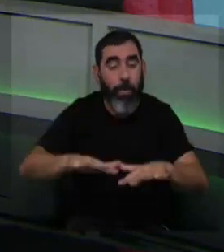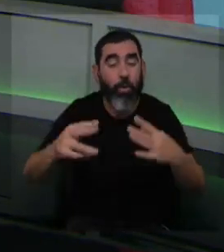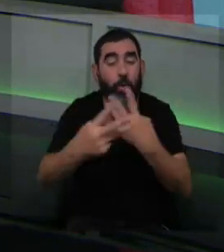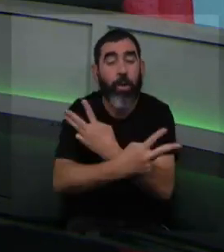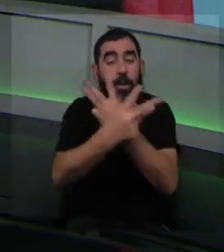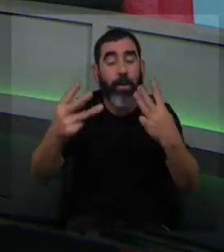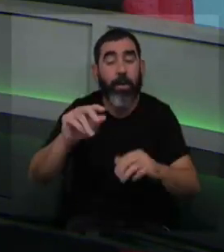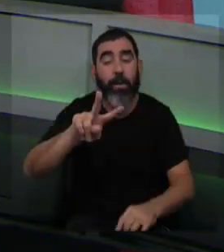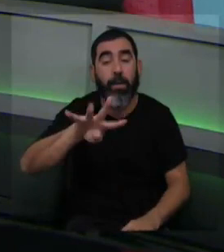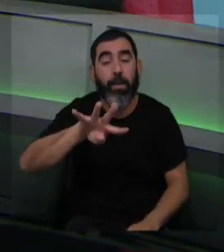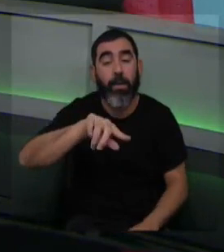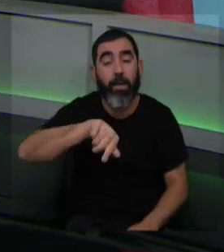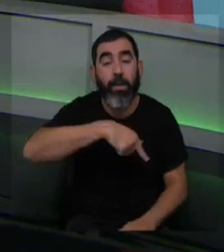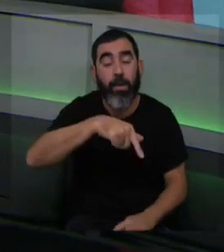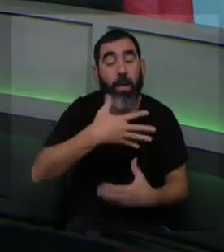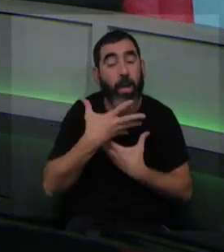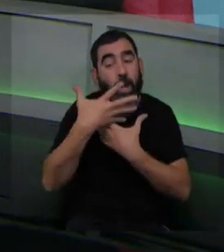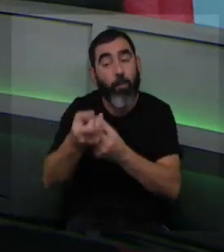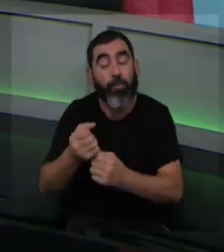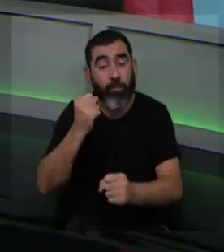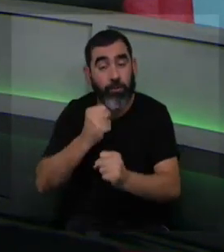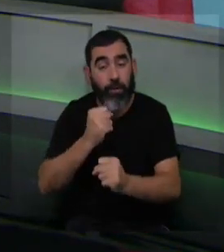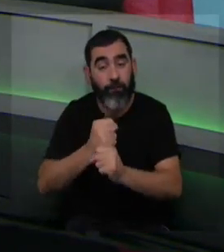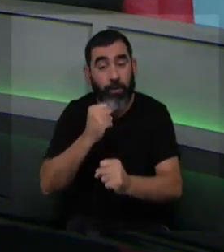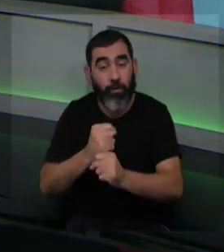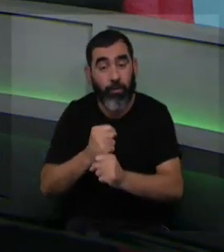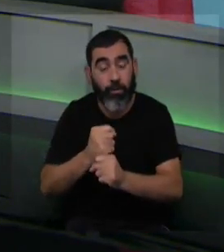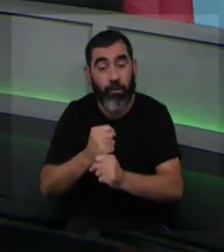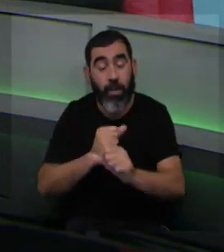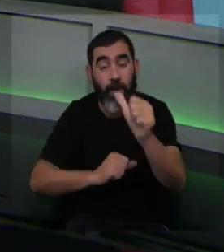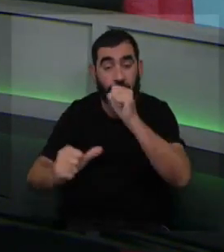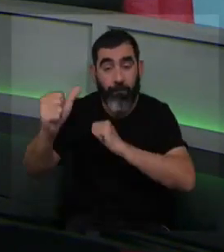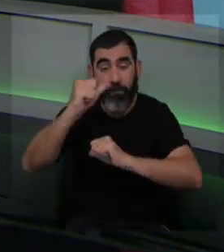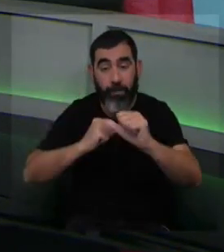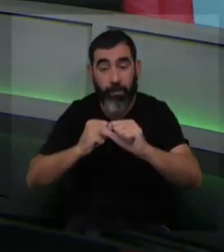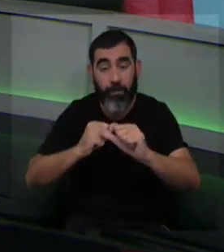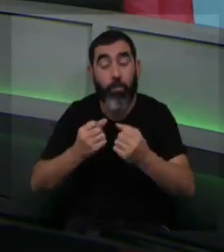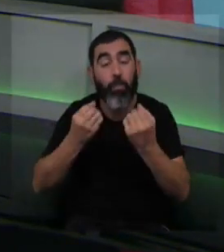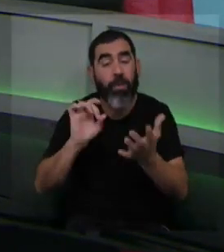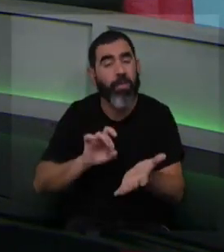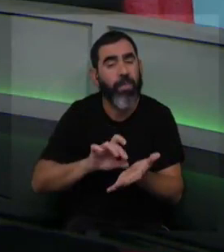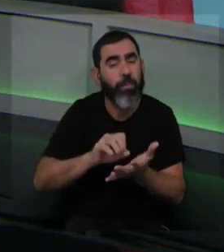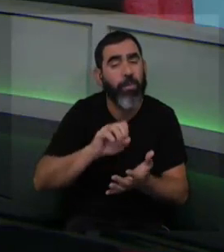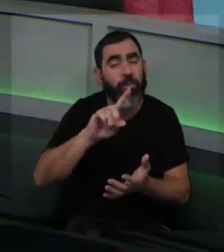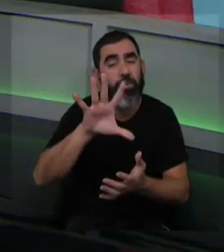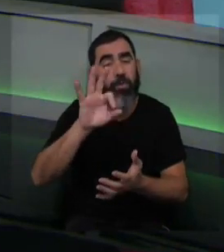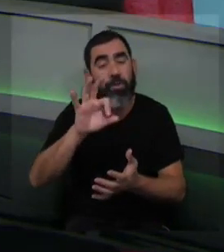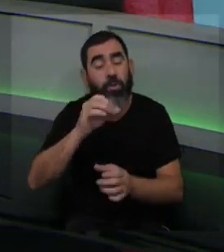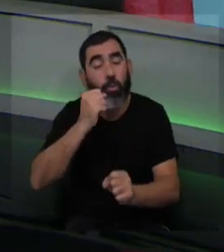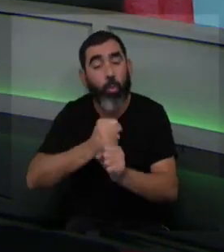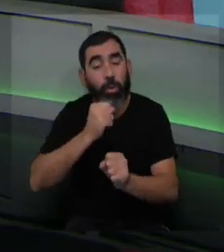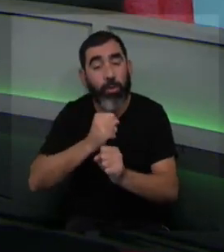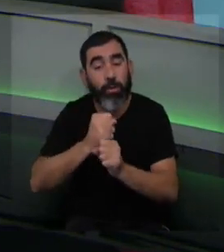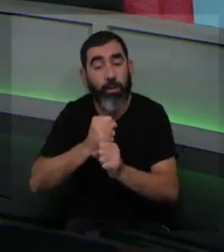paro general de 24 horas en apoyo a trabajadores y trabajadoras de la bebida. Esto al conocerse el despido de